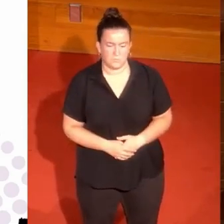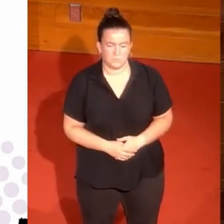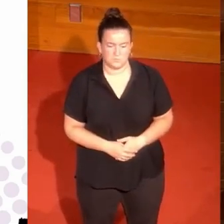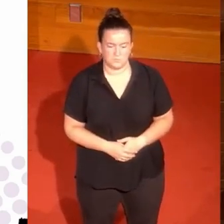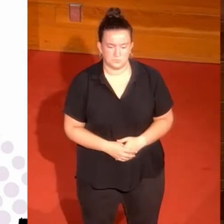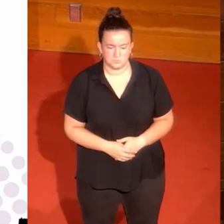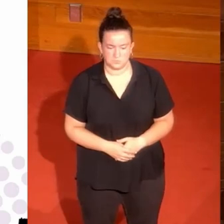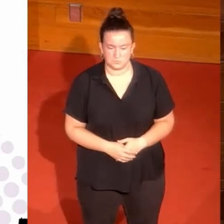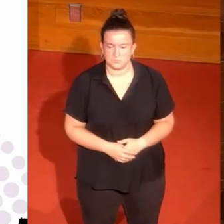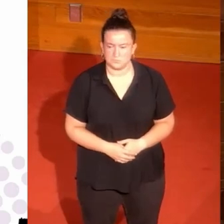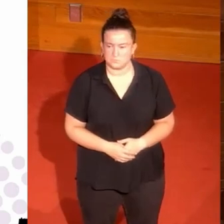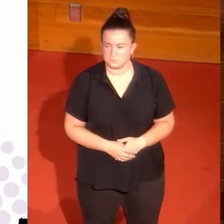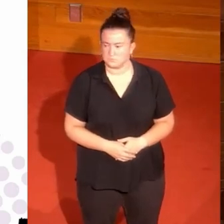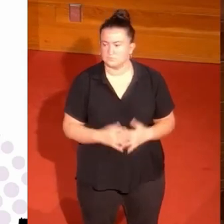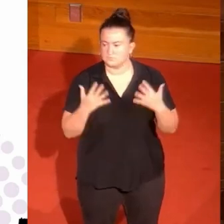bueno